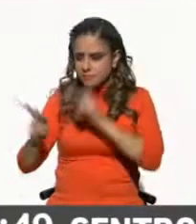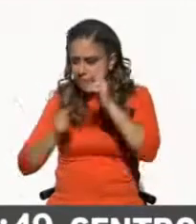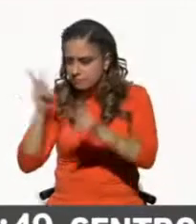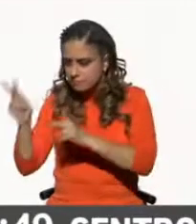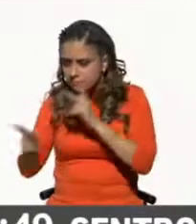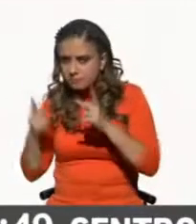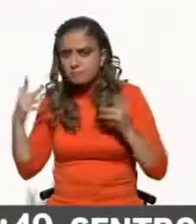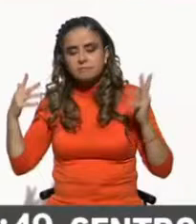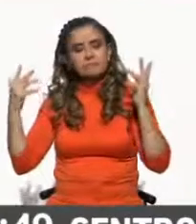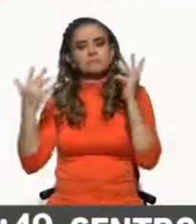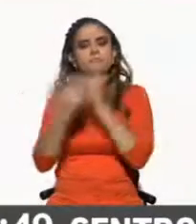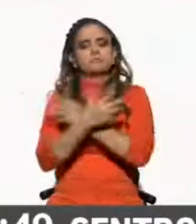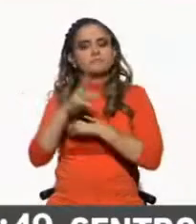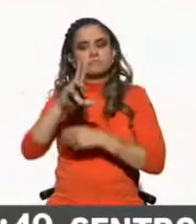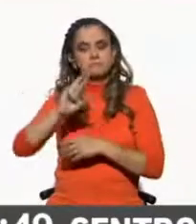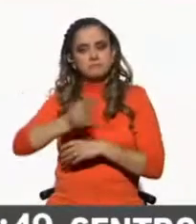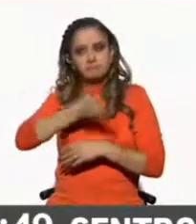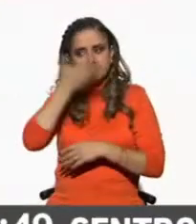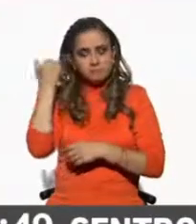estas diferencias.